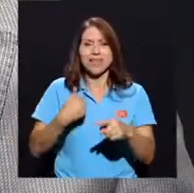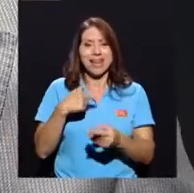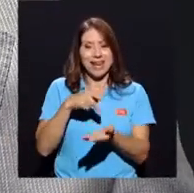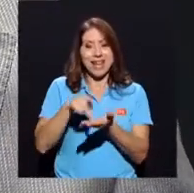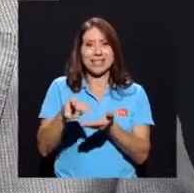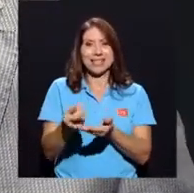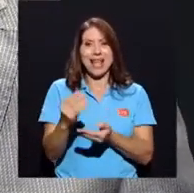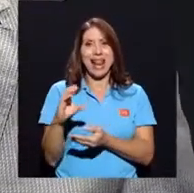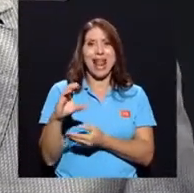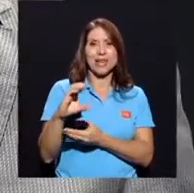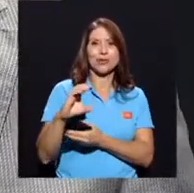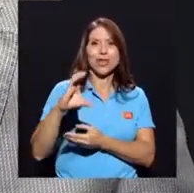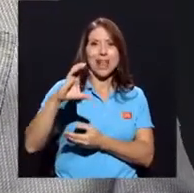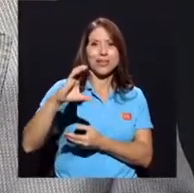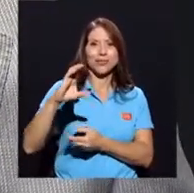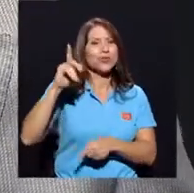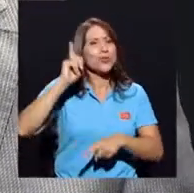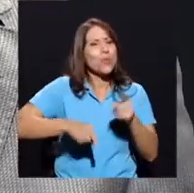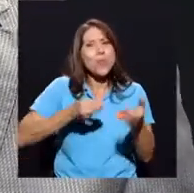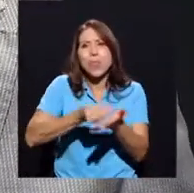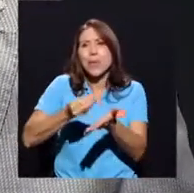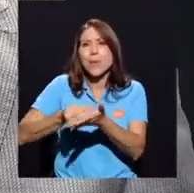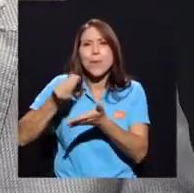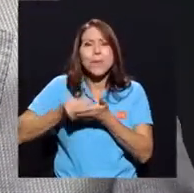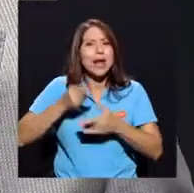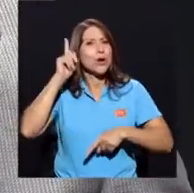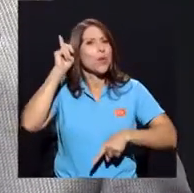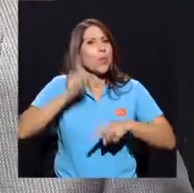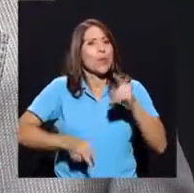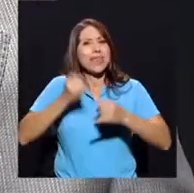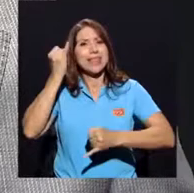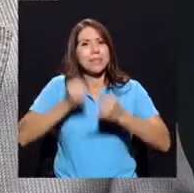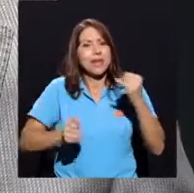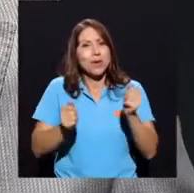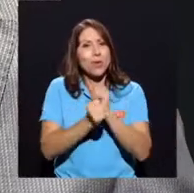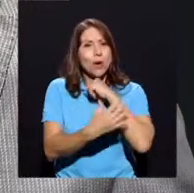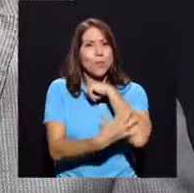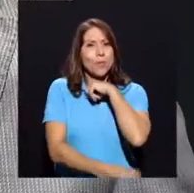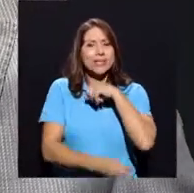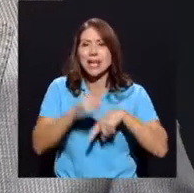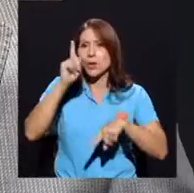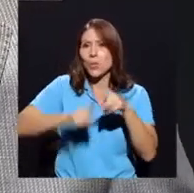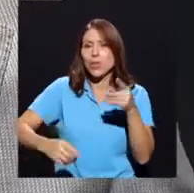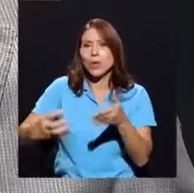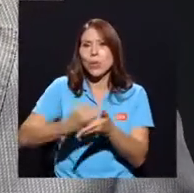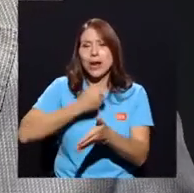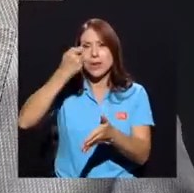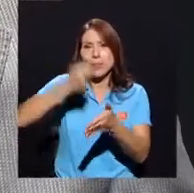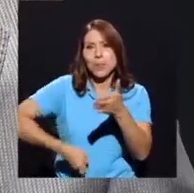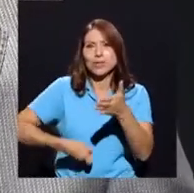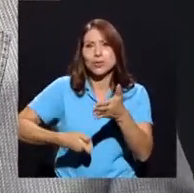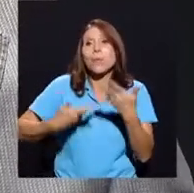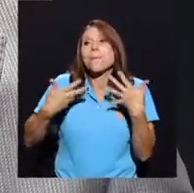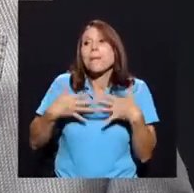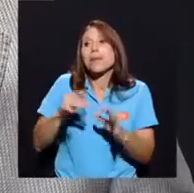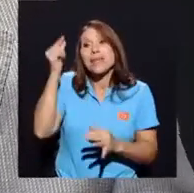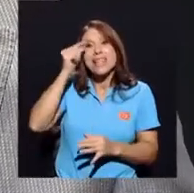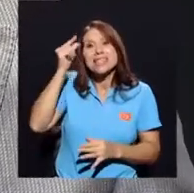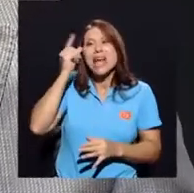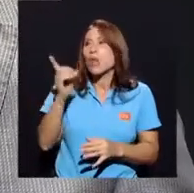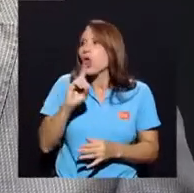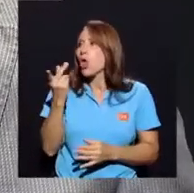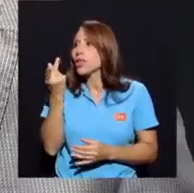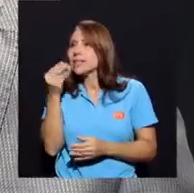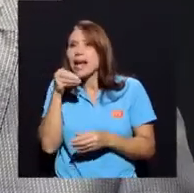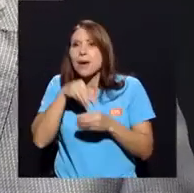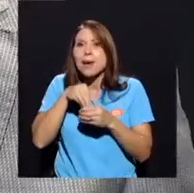poder consumir no puede salir de la pobreza y yo solamente no le pueda poder cobrar impuestos sino que tengo que ver dónde está el estado saca plata para contribuir